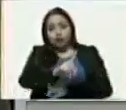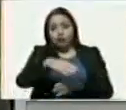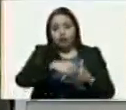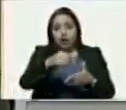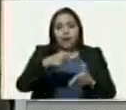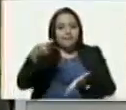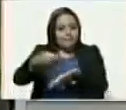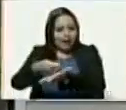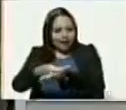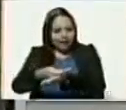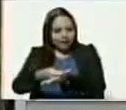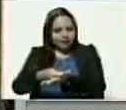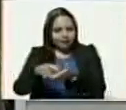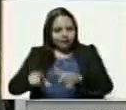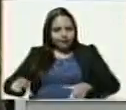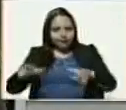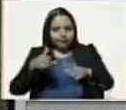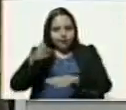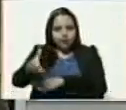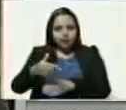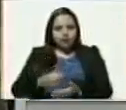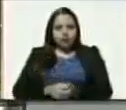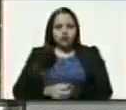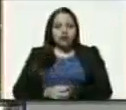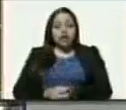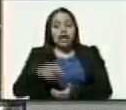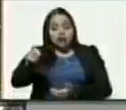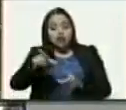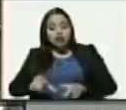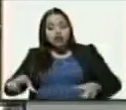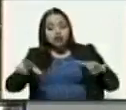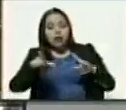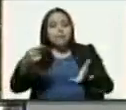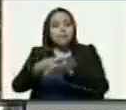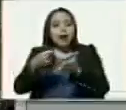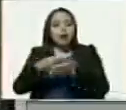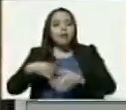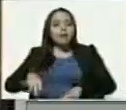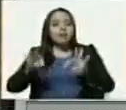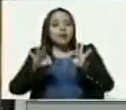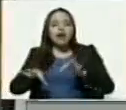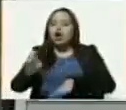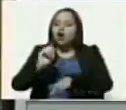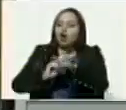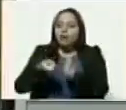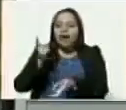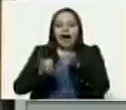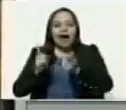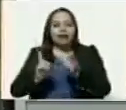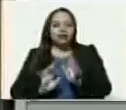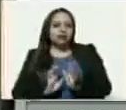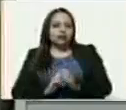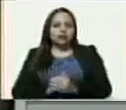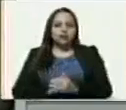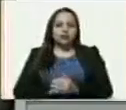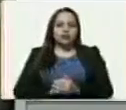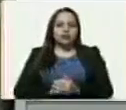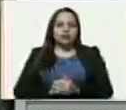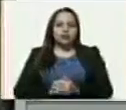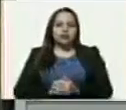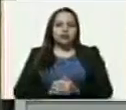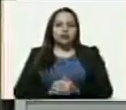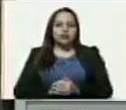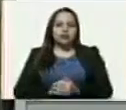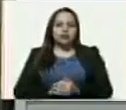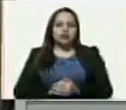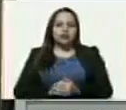un dólar, y es contribuyente especial donde va a adquirir el producto que a bien considere. No vamos a